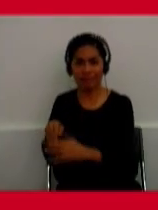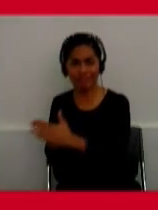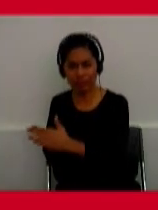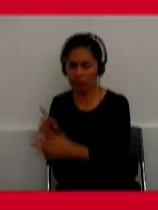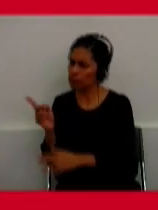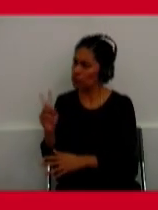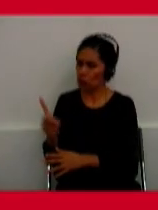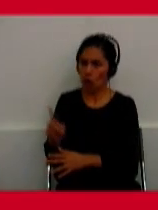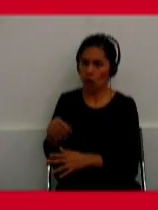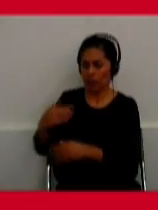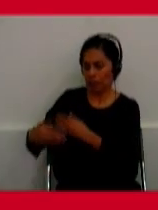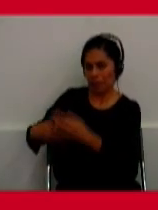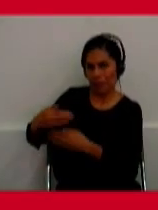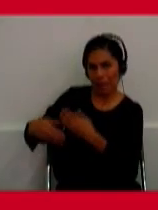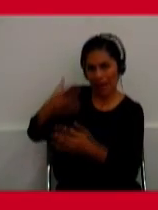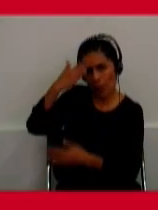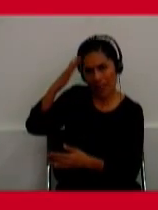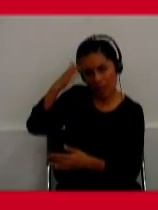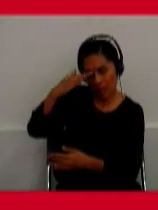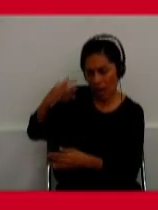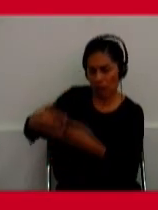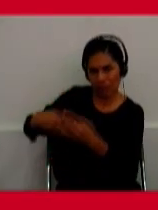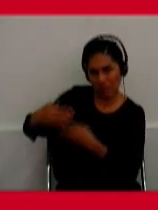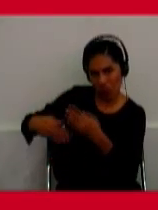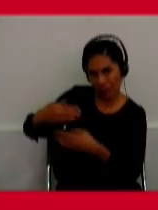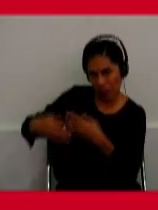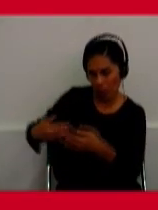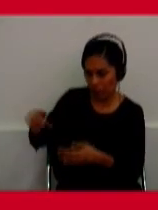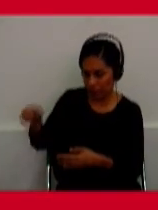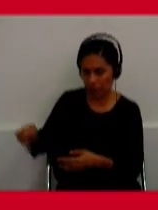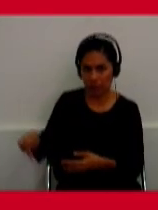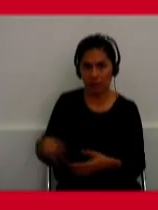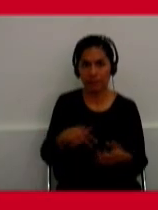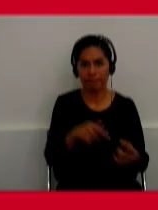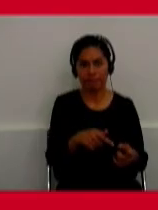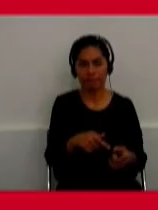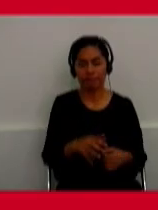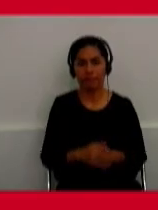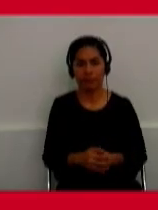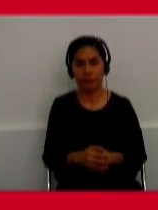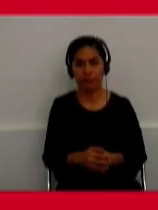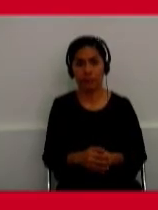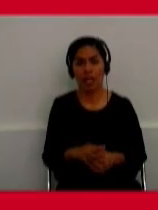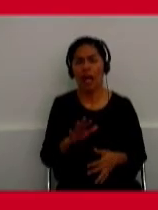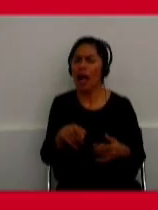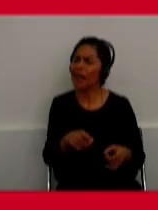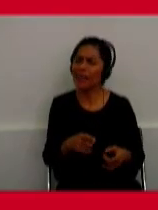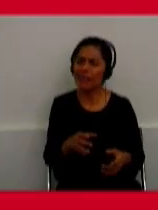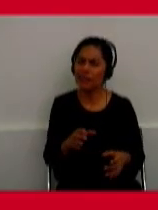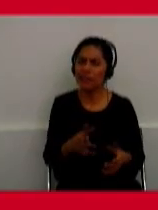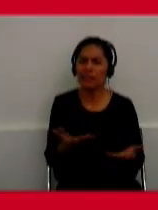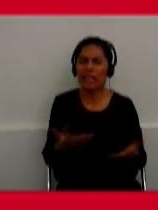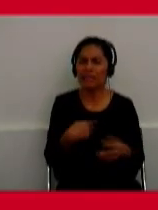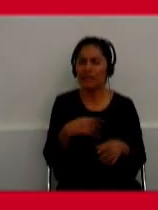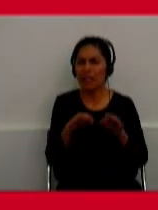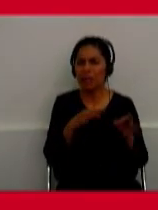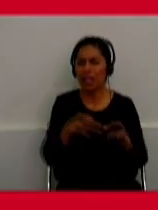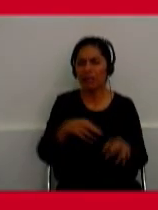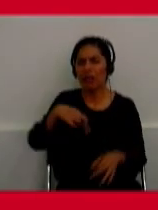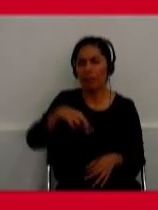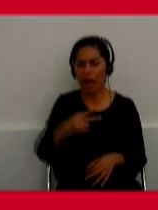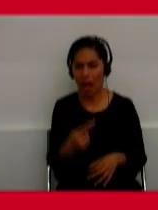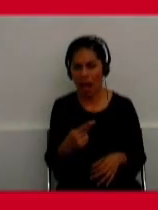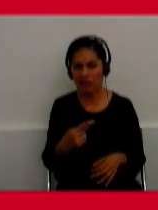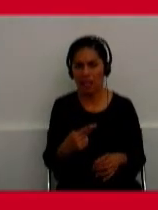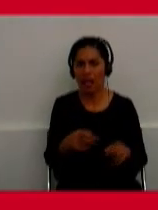caracterización física del relave, que estamos hablando de granulometría, gravedad específica, densidad, ¿no? pH, los parámetros